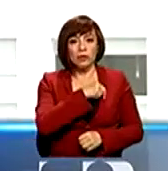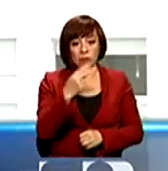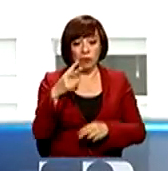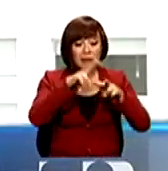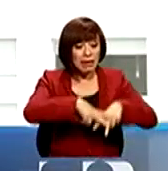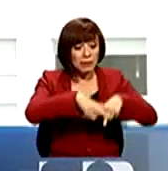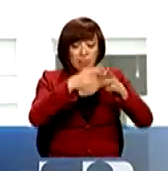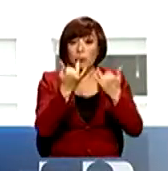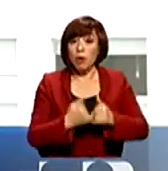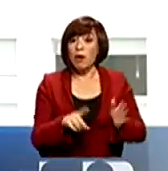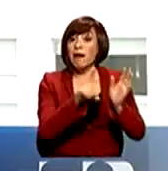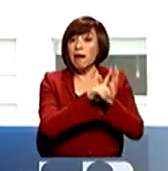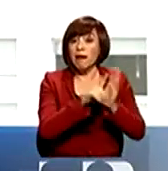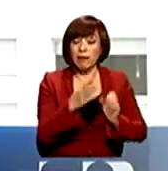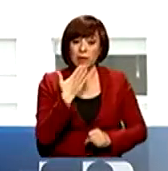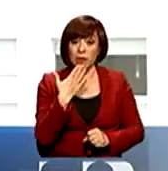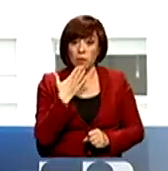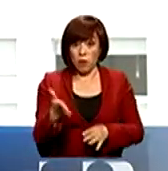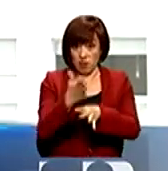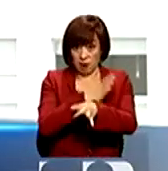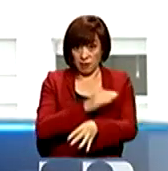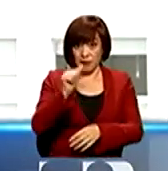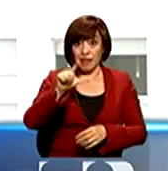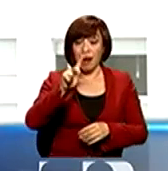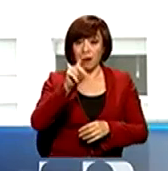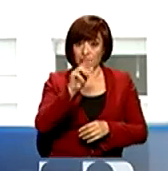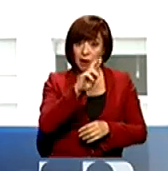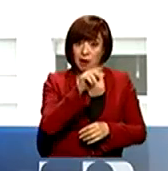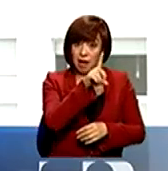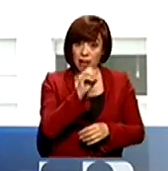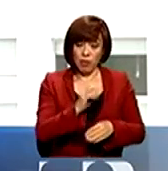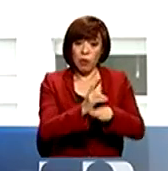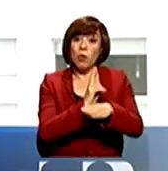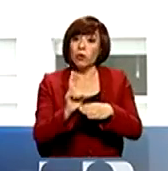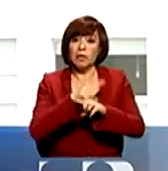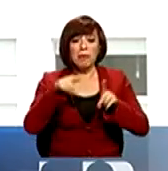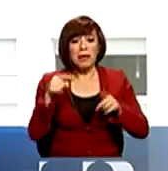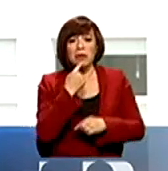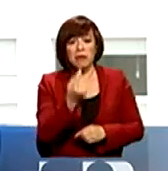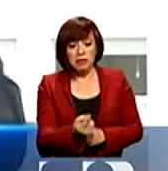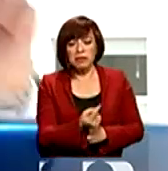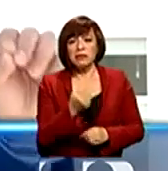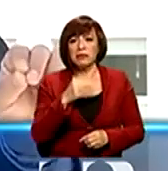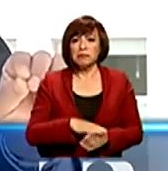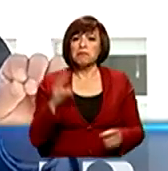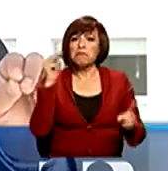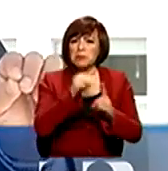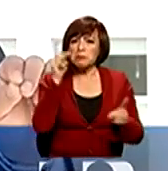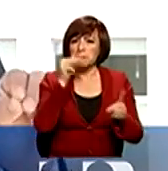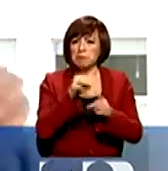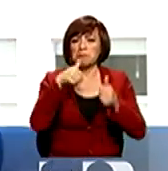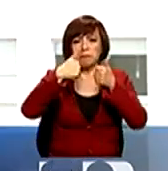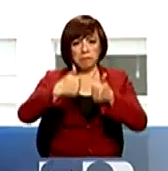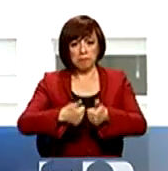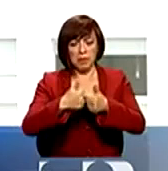dispositivo electrónico que debió llevar Fernando Alvarado, ahora prófugo. Llama la atención la repetición de mensajes que los propios operadores del